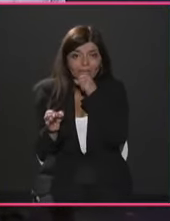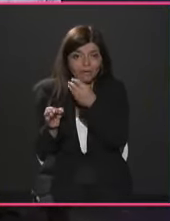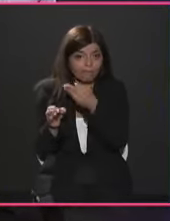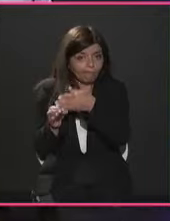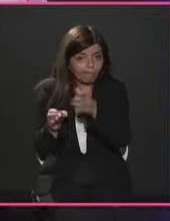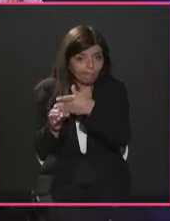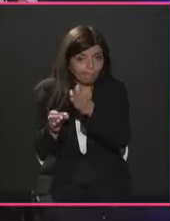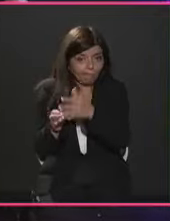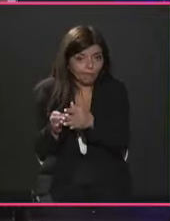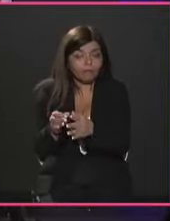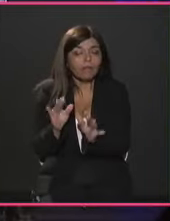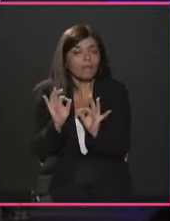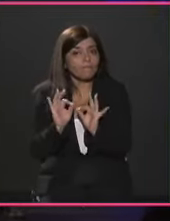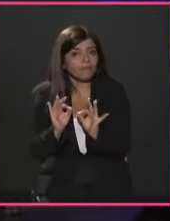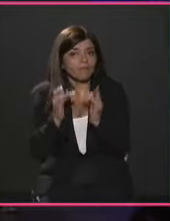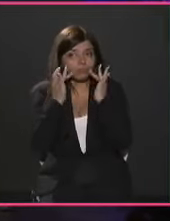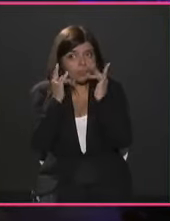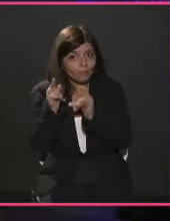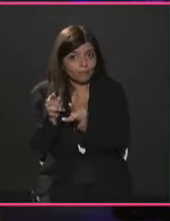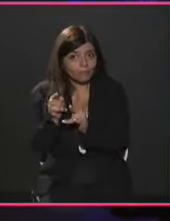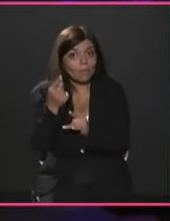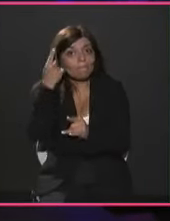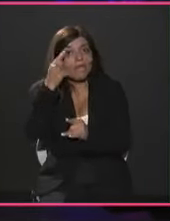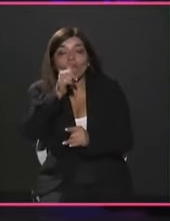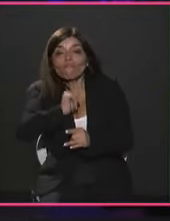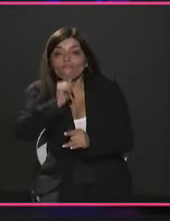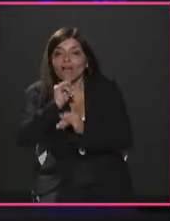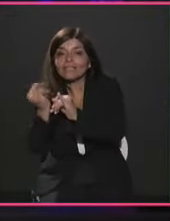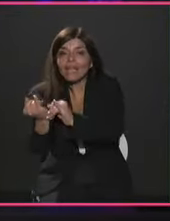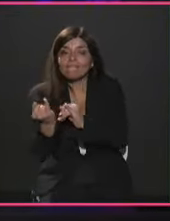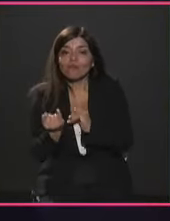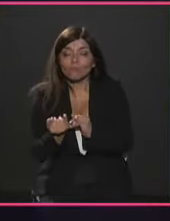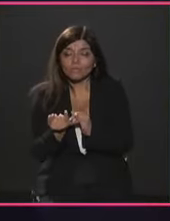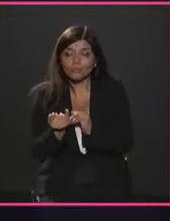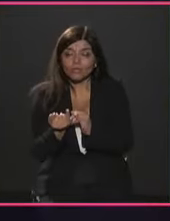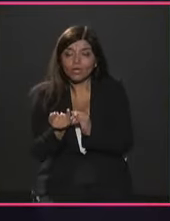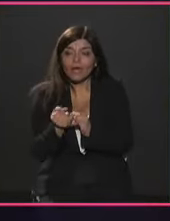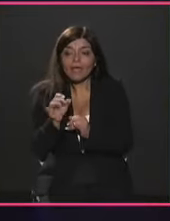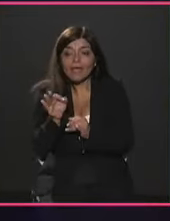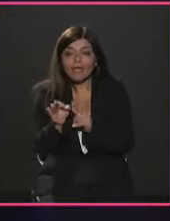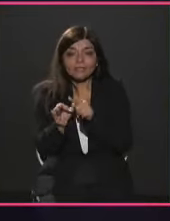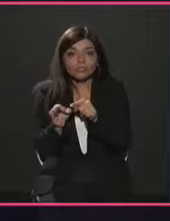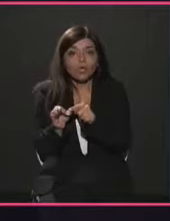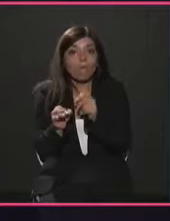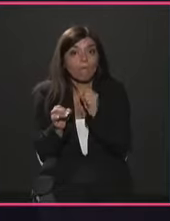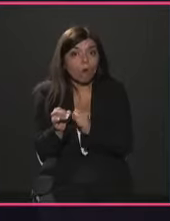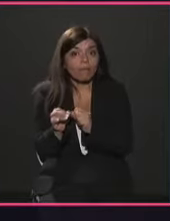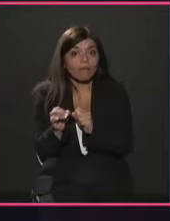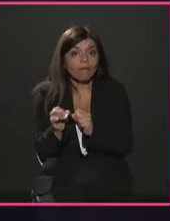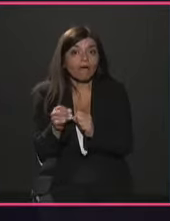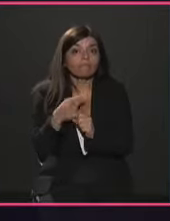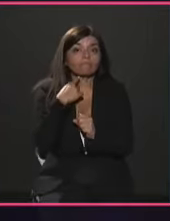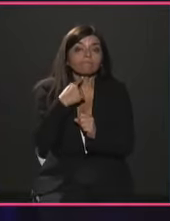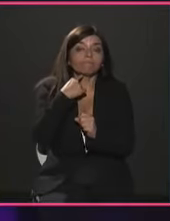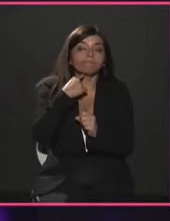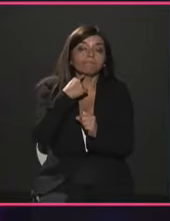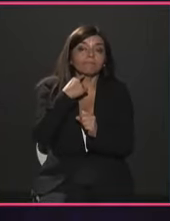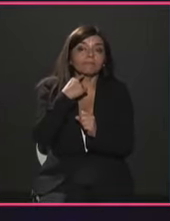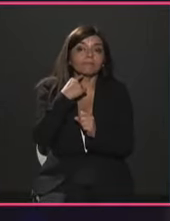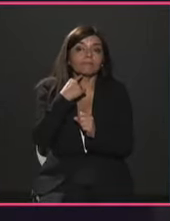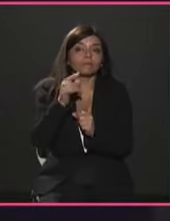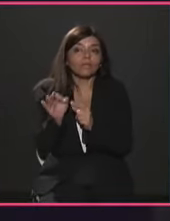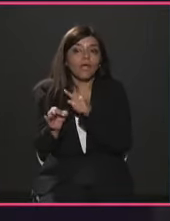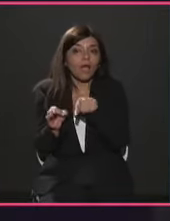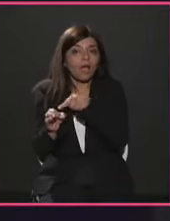estamos muy contentos con eso lo que esta gráfica no nos dice aún sin embargo es si estos compuestos también pueden tener efectos secundarios y eliminar la células sanas